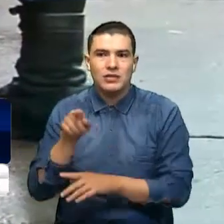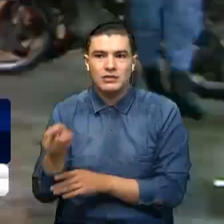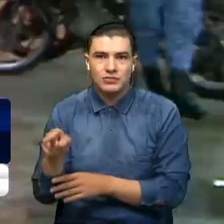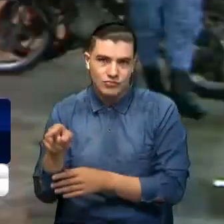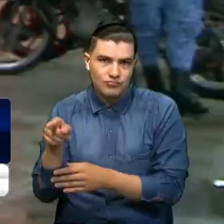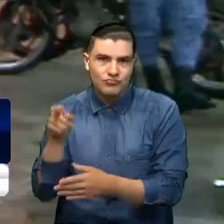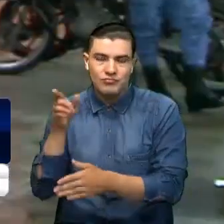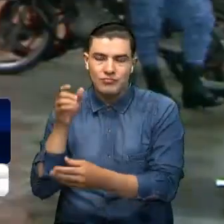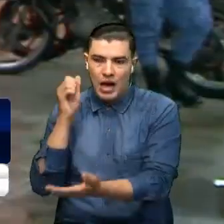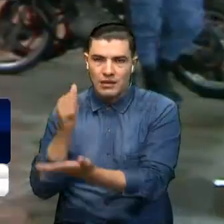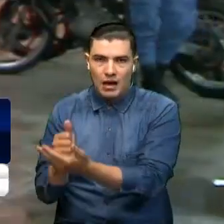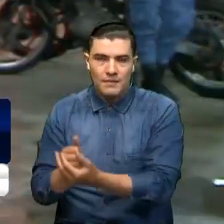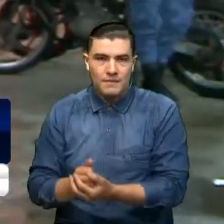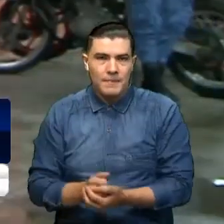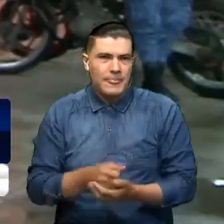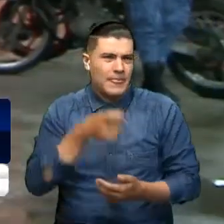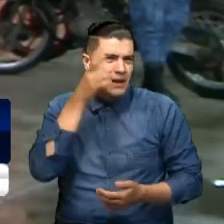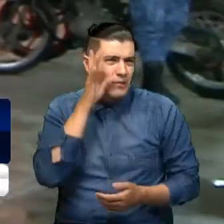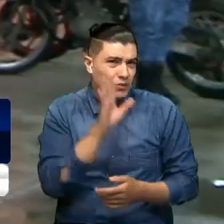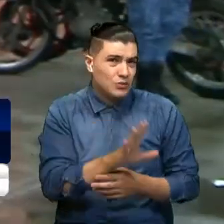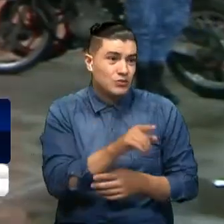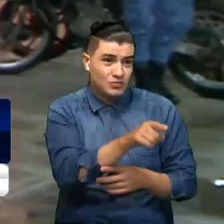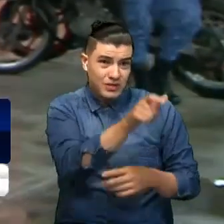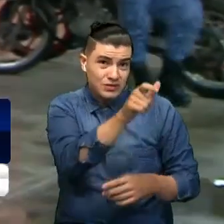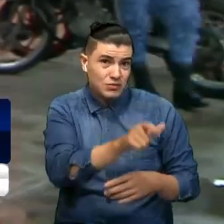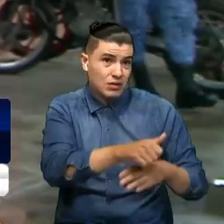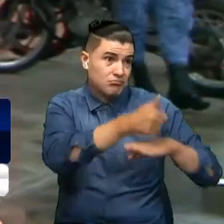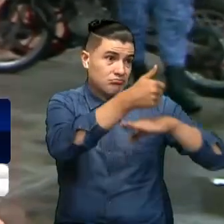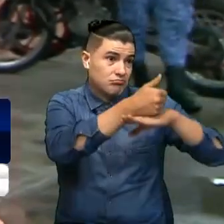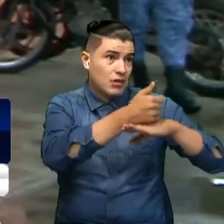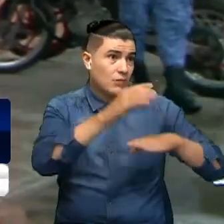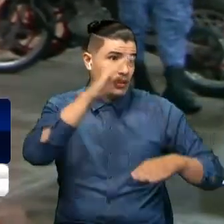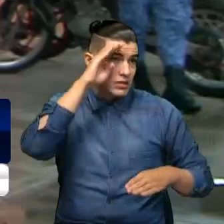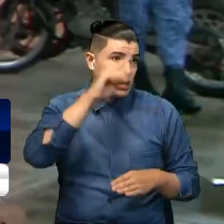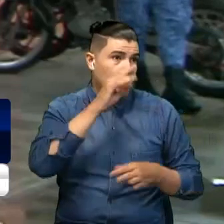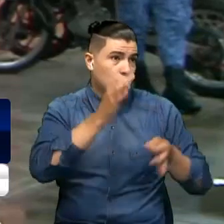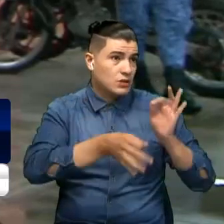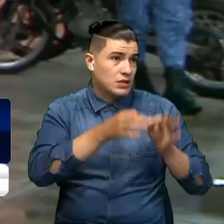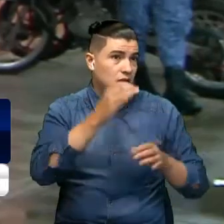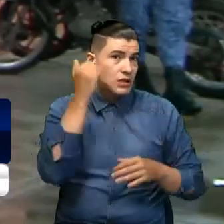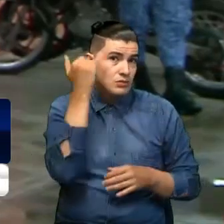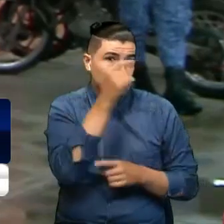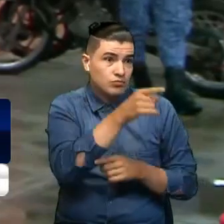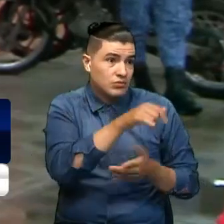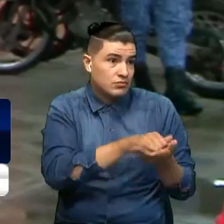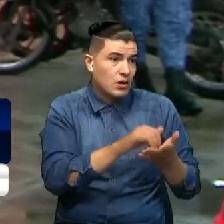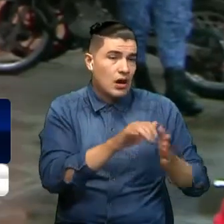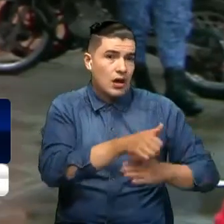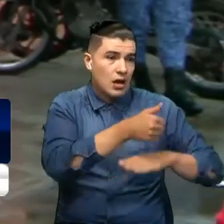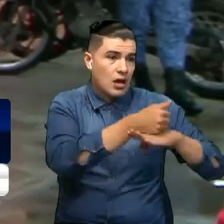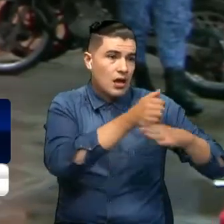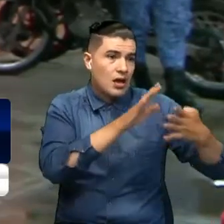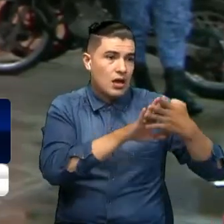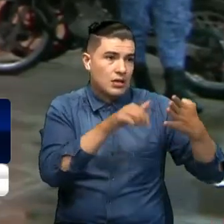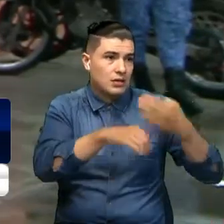melo de pronto por su función que cumplía como jefe de policía judicial del establecimiento pues posiblemente